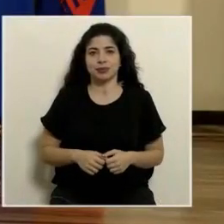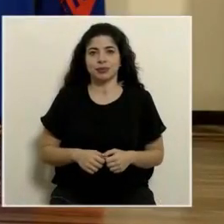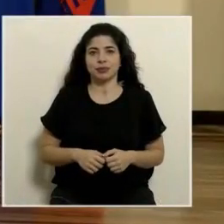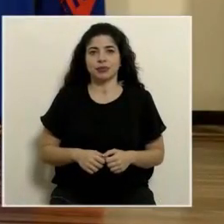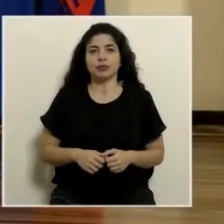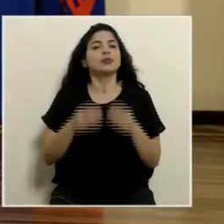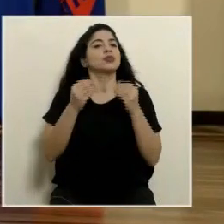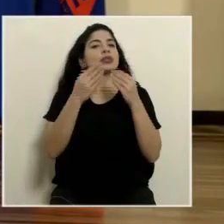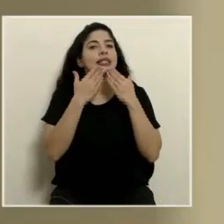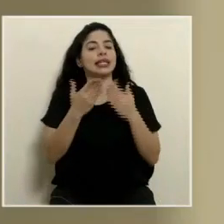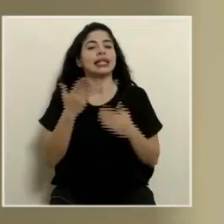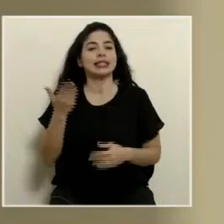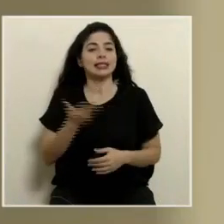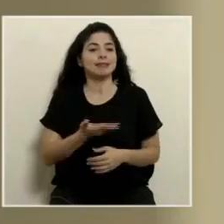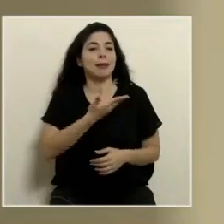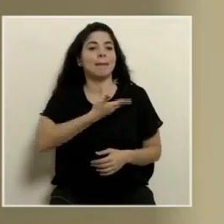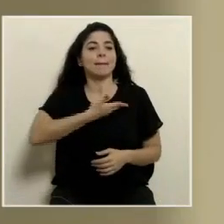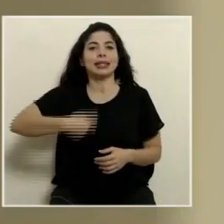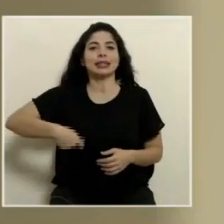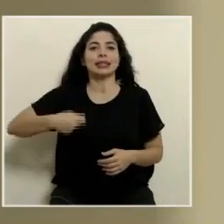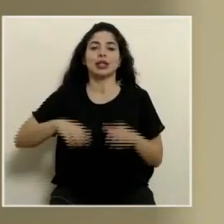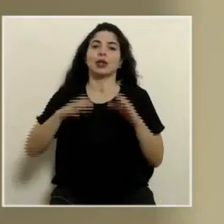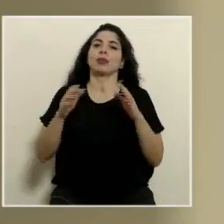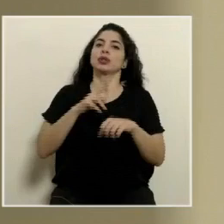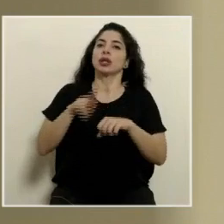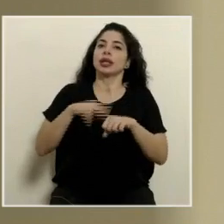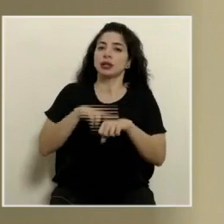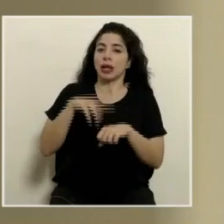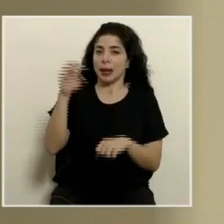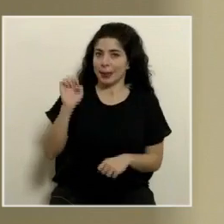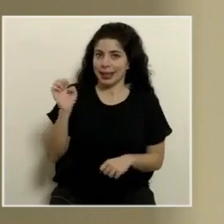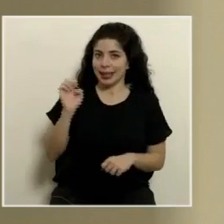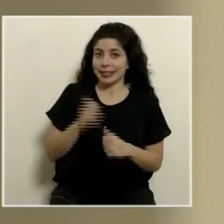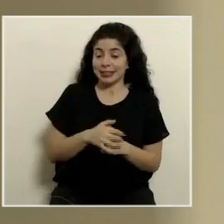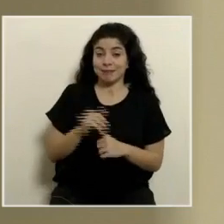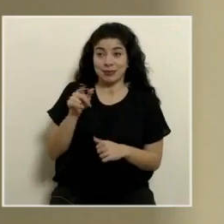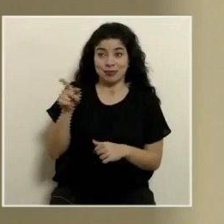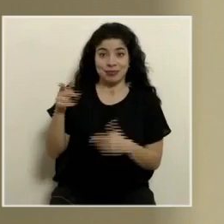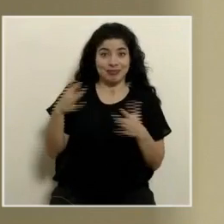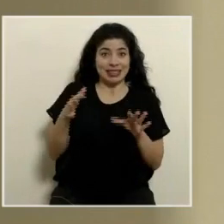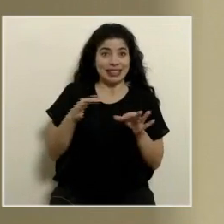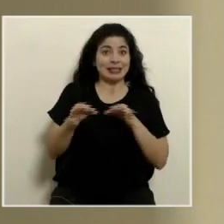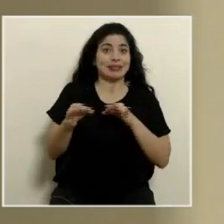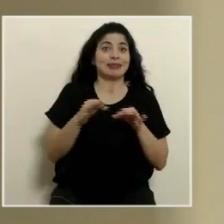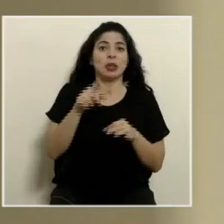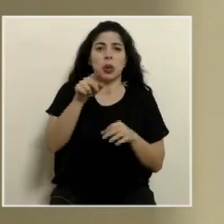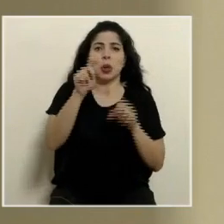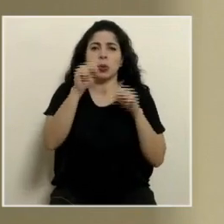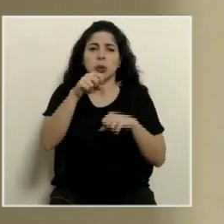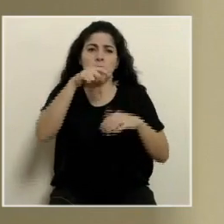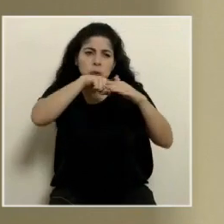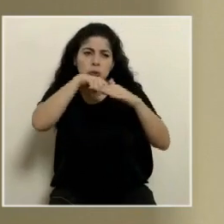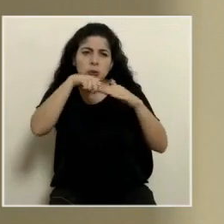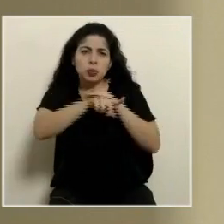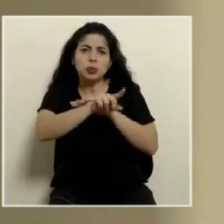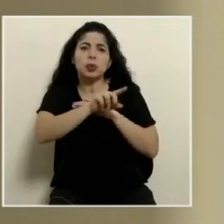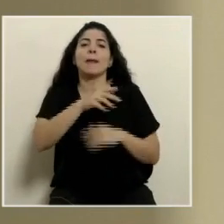Muchas gracias al presidente de la Comisión Nacional de Emergencias. Como él lo mencionó, pueden visitar el